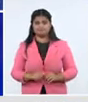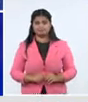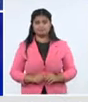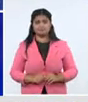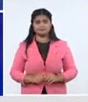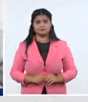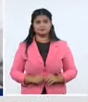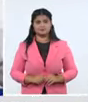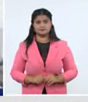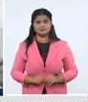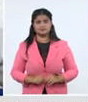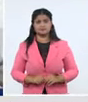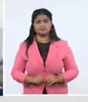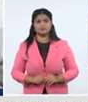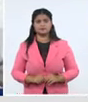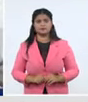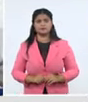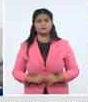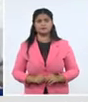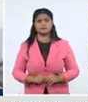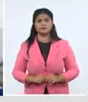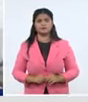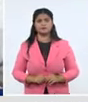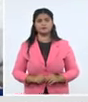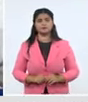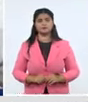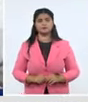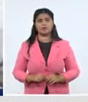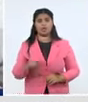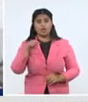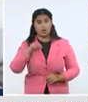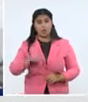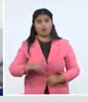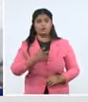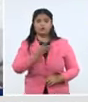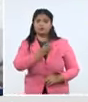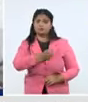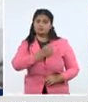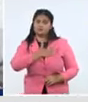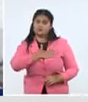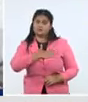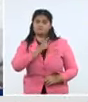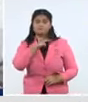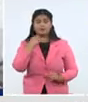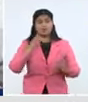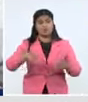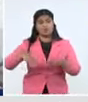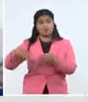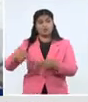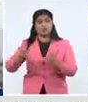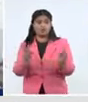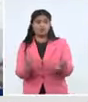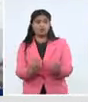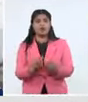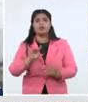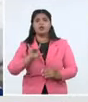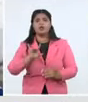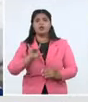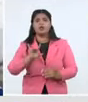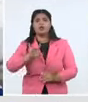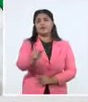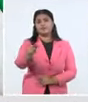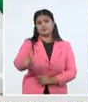presentaba. Y de esta forma lamentamos mucho estos 9 personas que fallecieron y que estamos